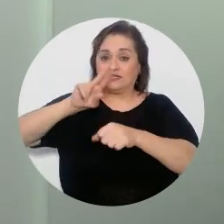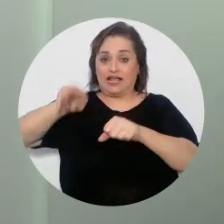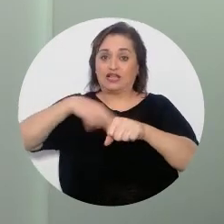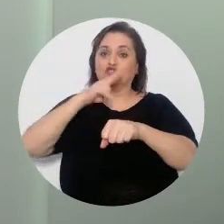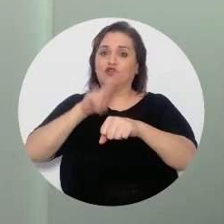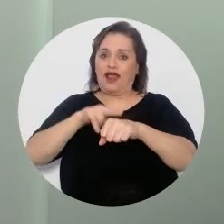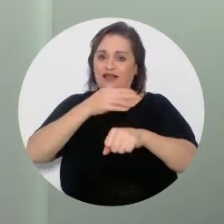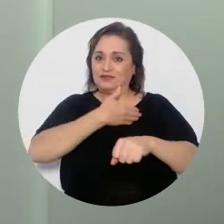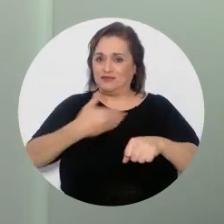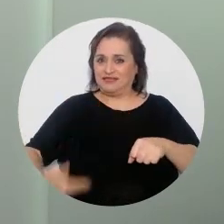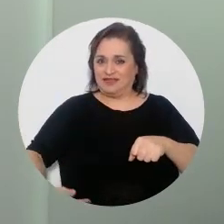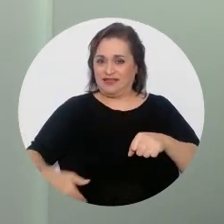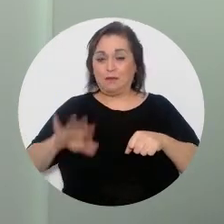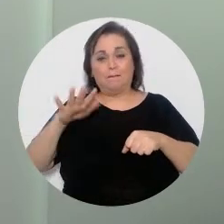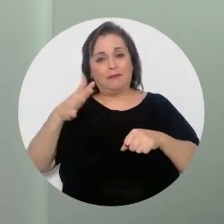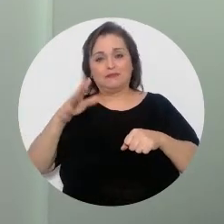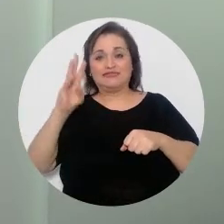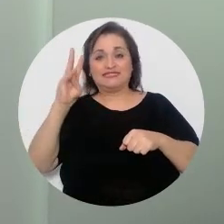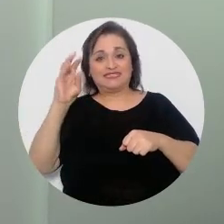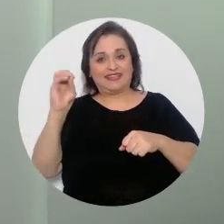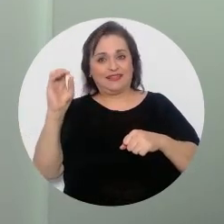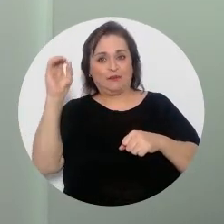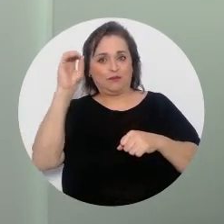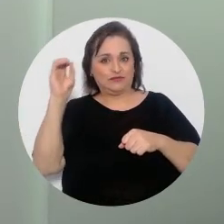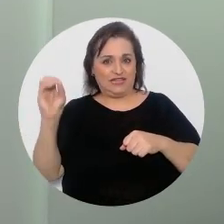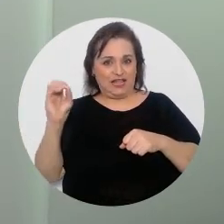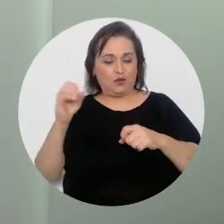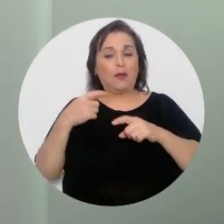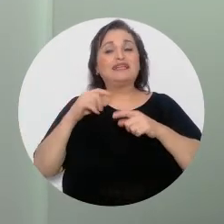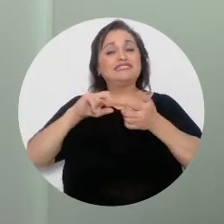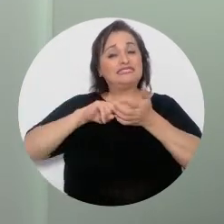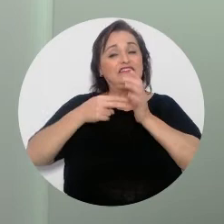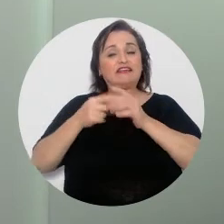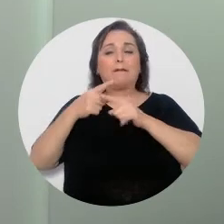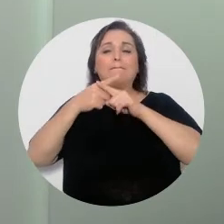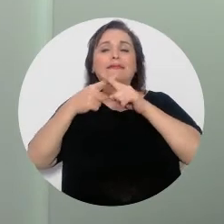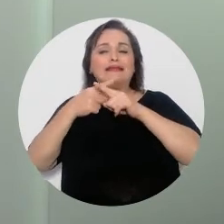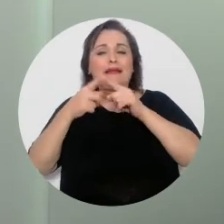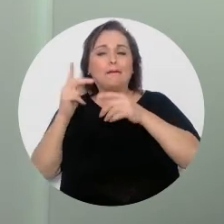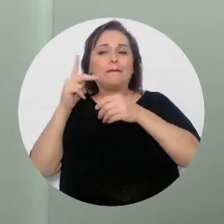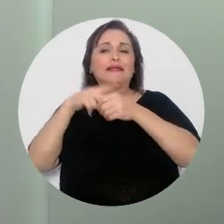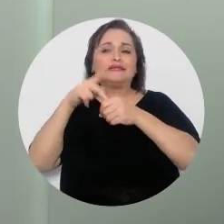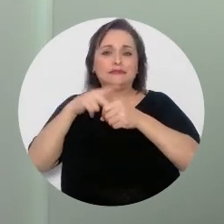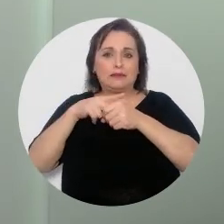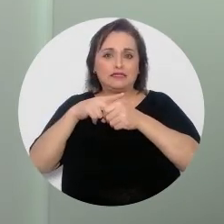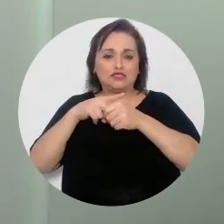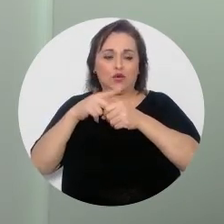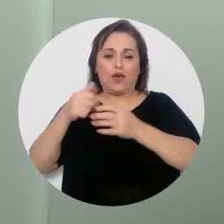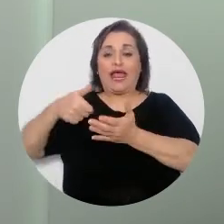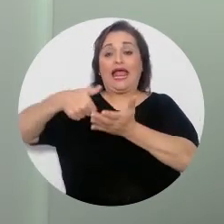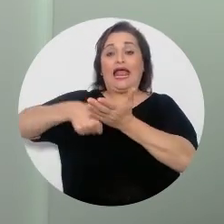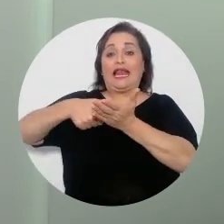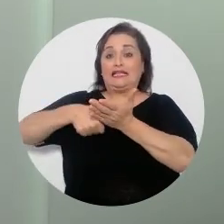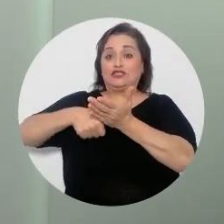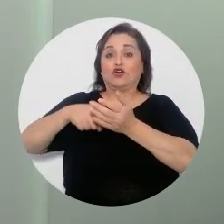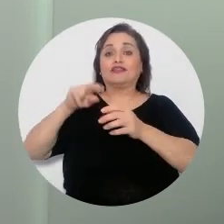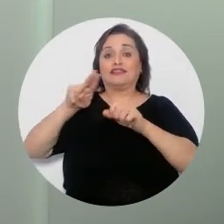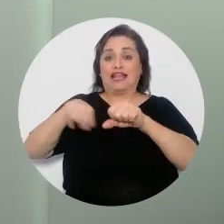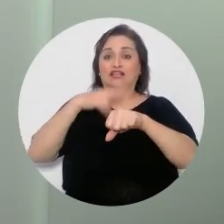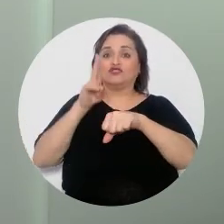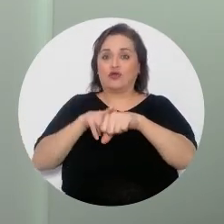elecciones nacionales, que ronda el 70%. Es decir, estamos a la mitad de la participación de una